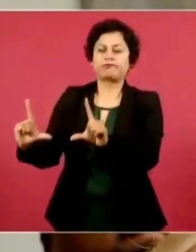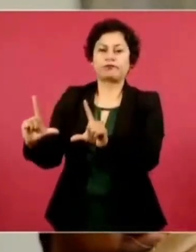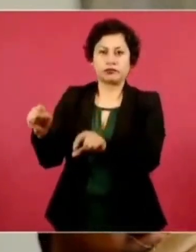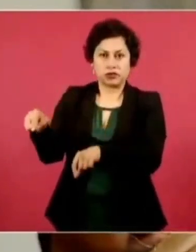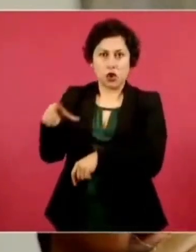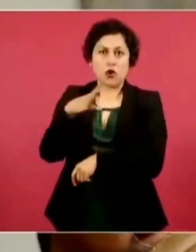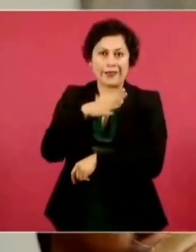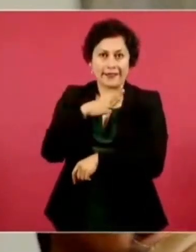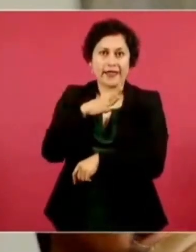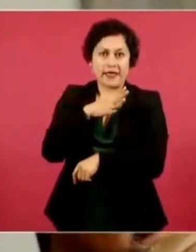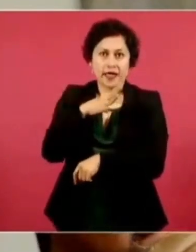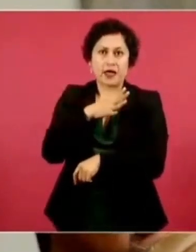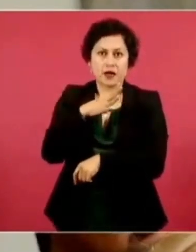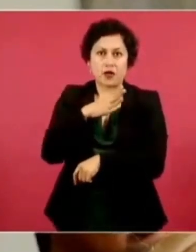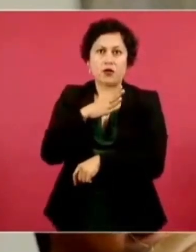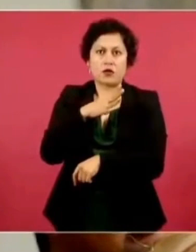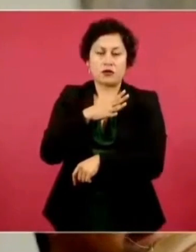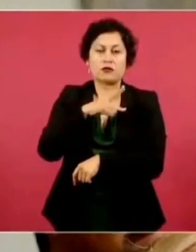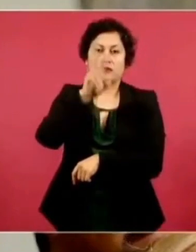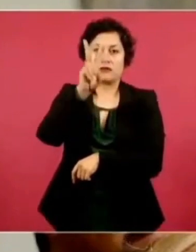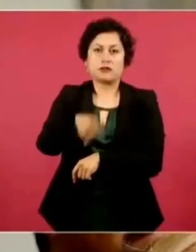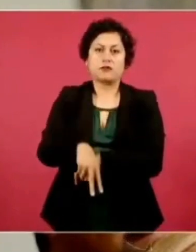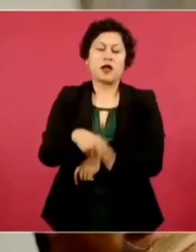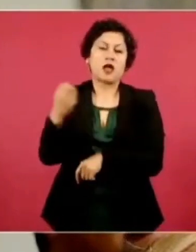Gracias a Dios salimos ilesas,